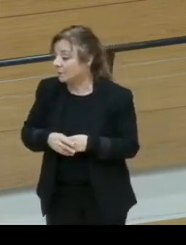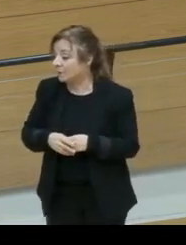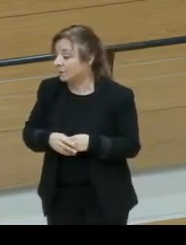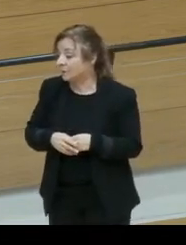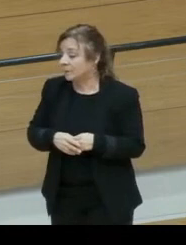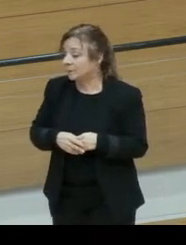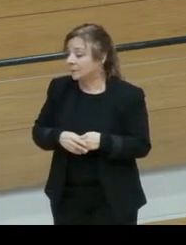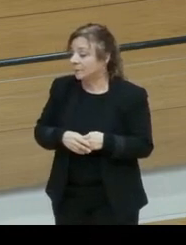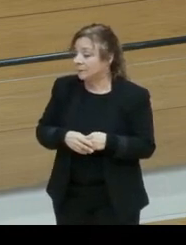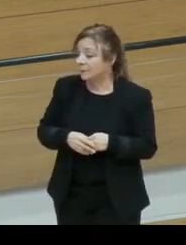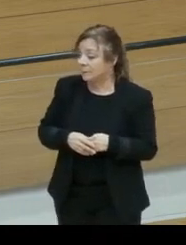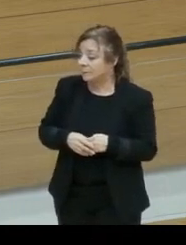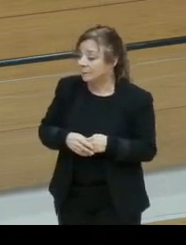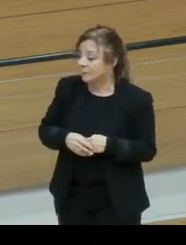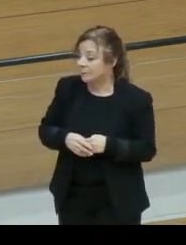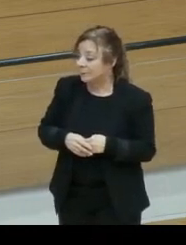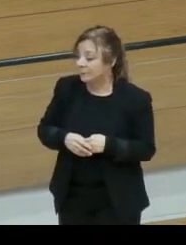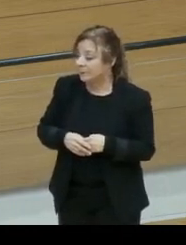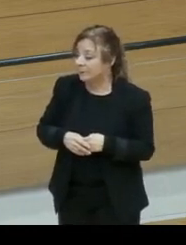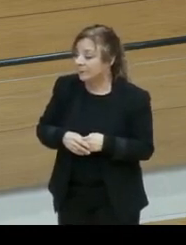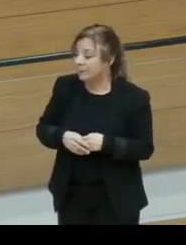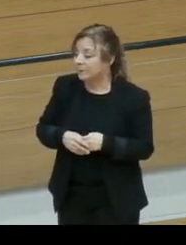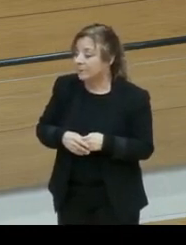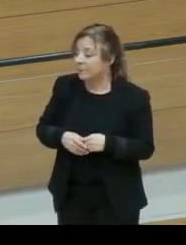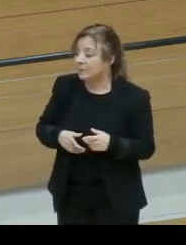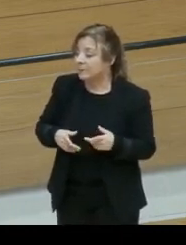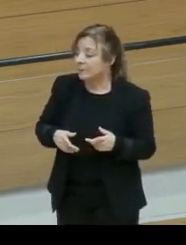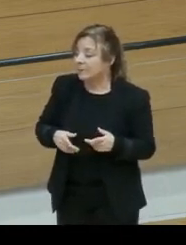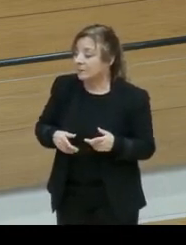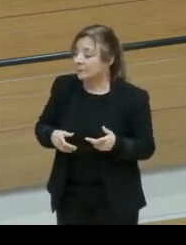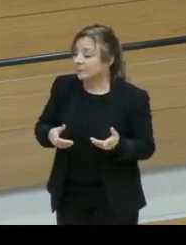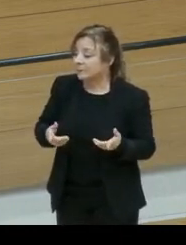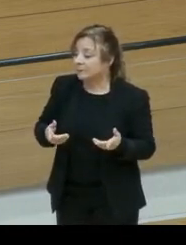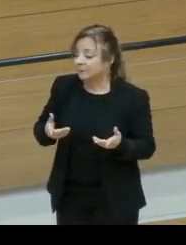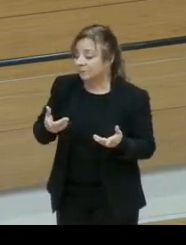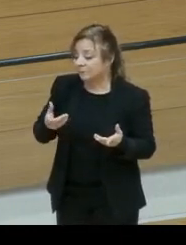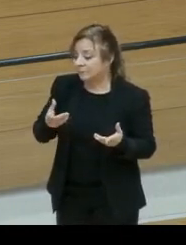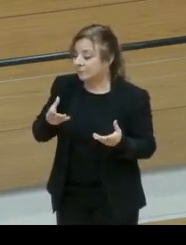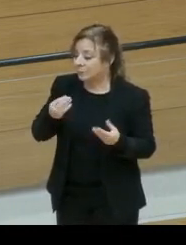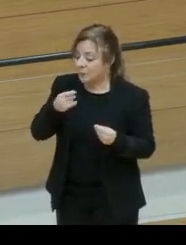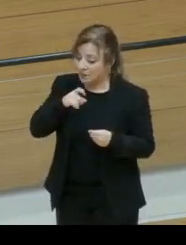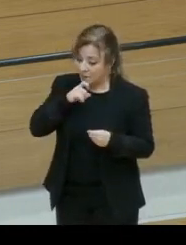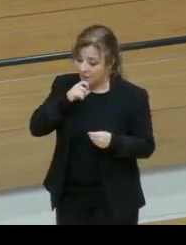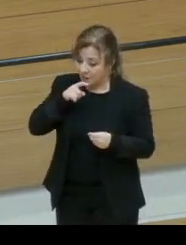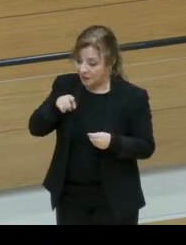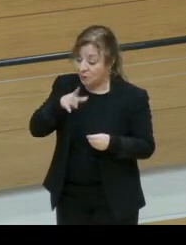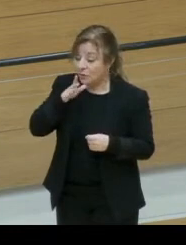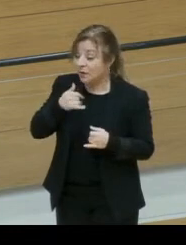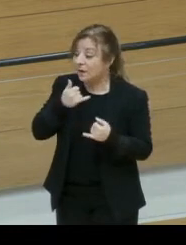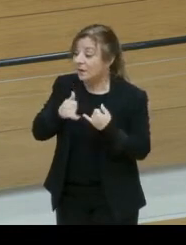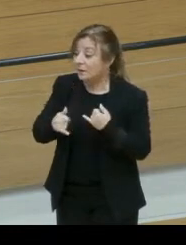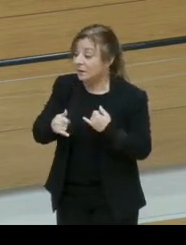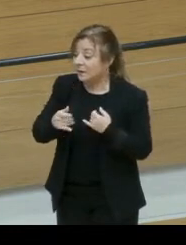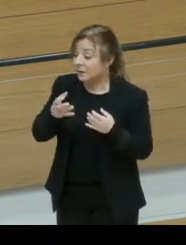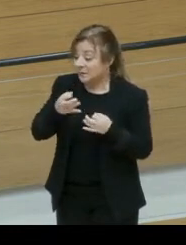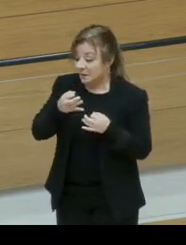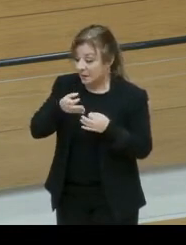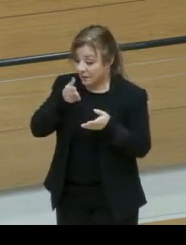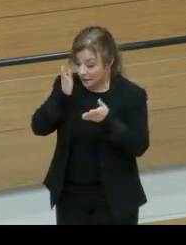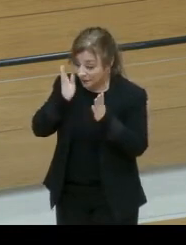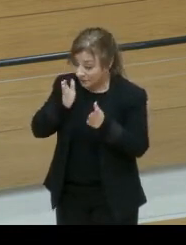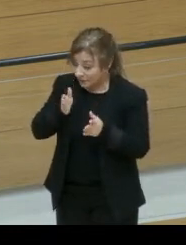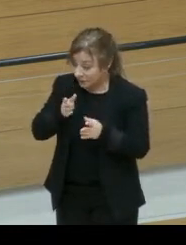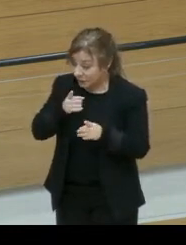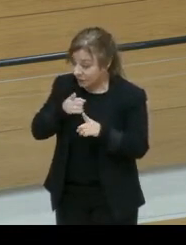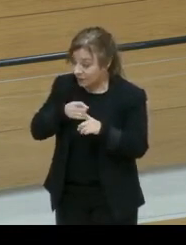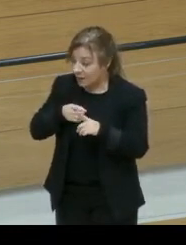gracias. A ti, gracias por la pregunta. Es muy complicado eso porque al final deberías